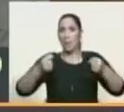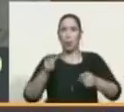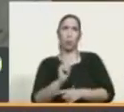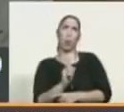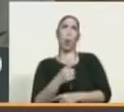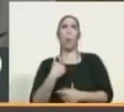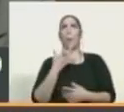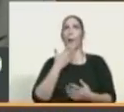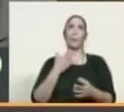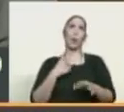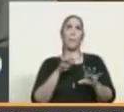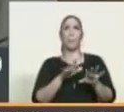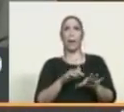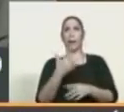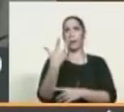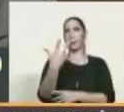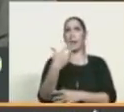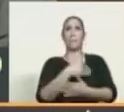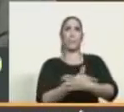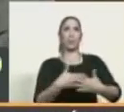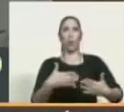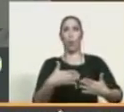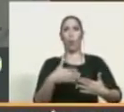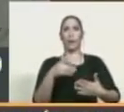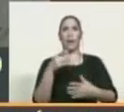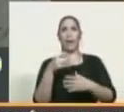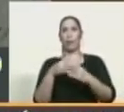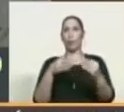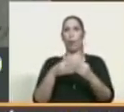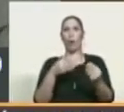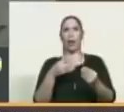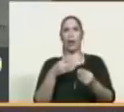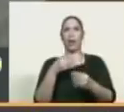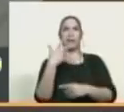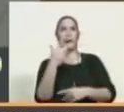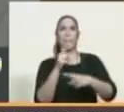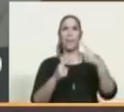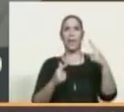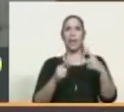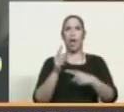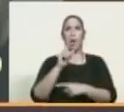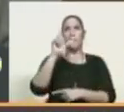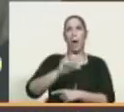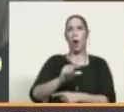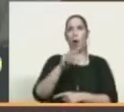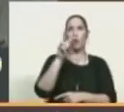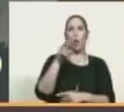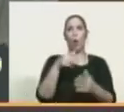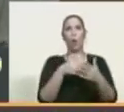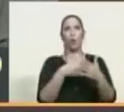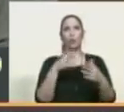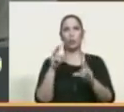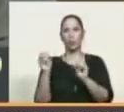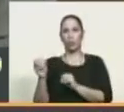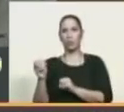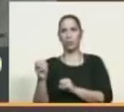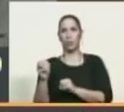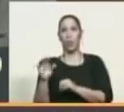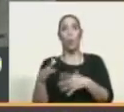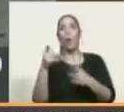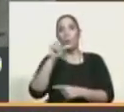hoy la página tal está en 3 millones, va en 3,5. No, bajó a 2,800. No, cuando baja no dicen nada, perdón.